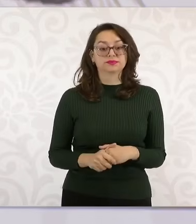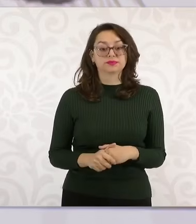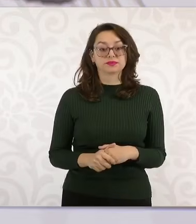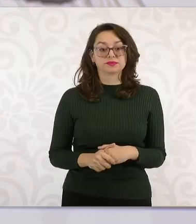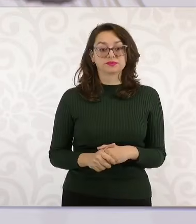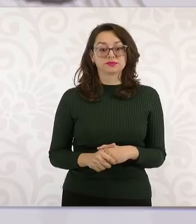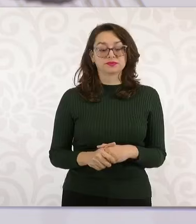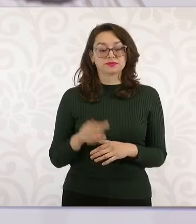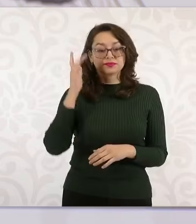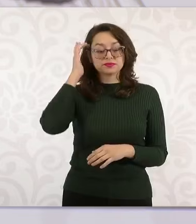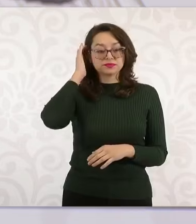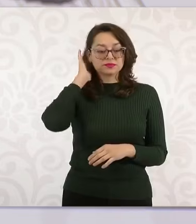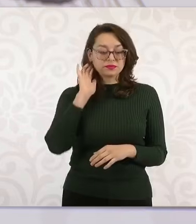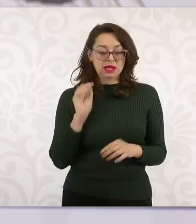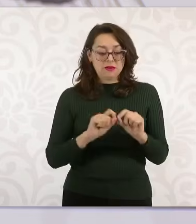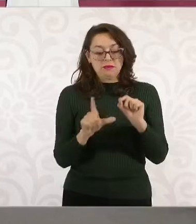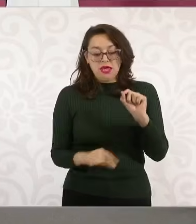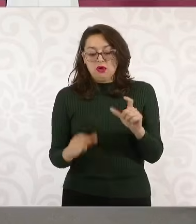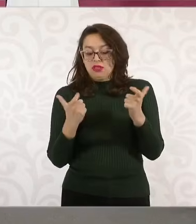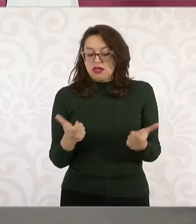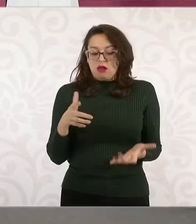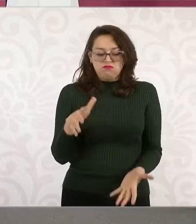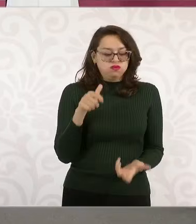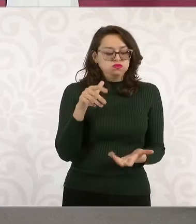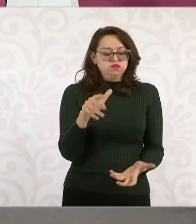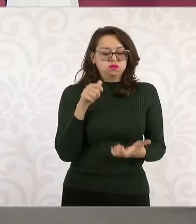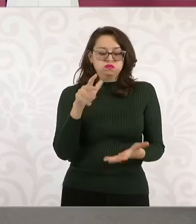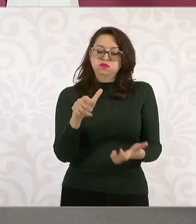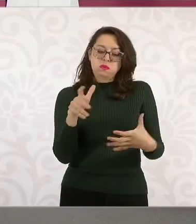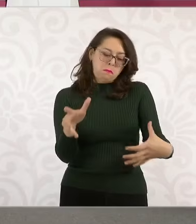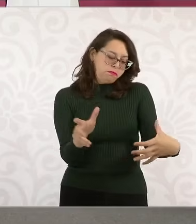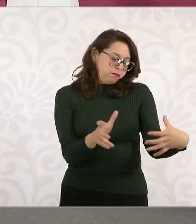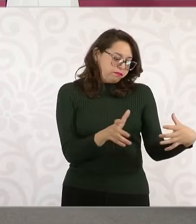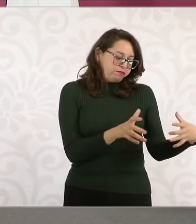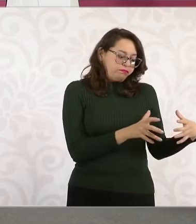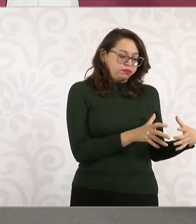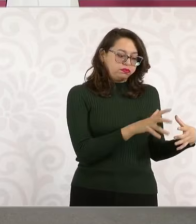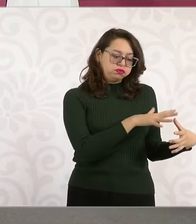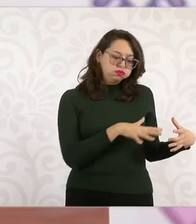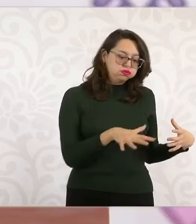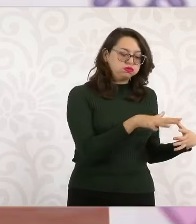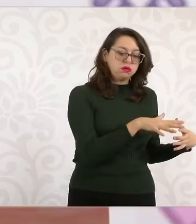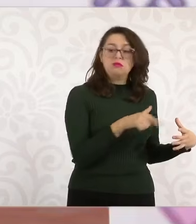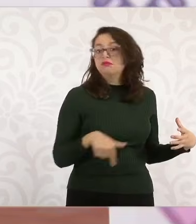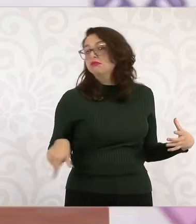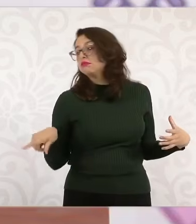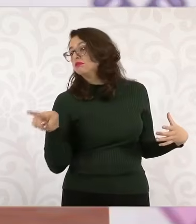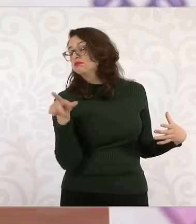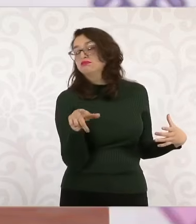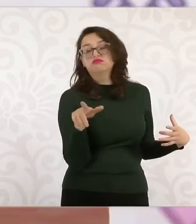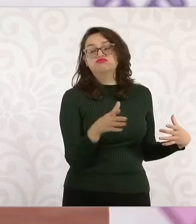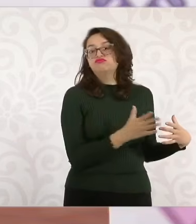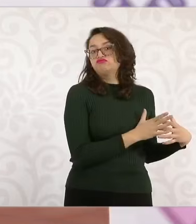Si la riqueza que se genera se concentra en unos cuantos y no se distribuye al trabajador,